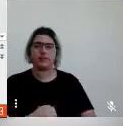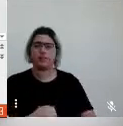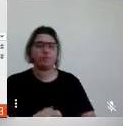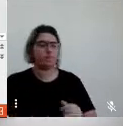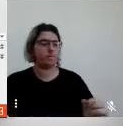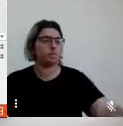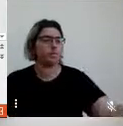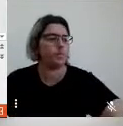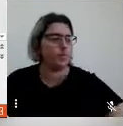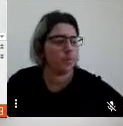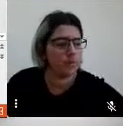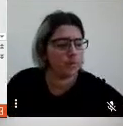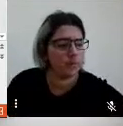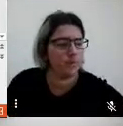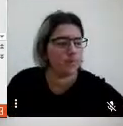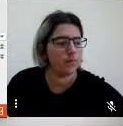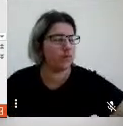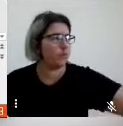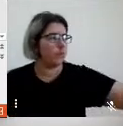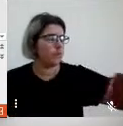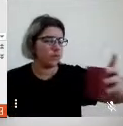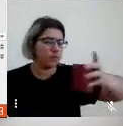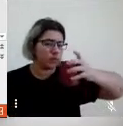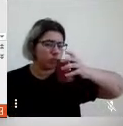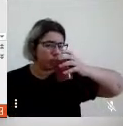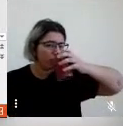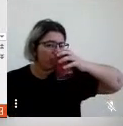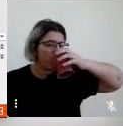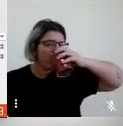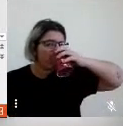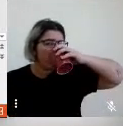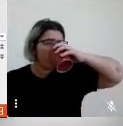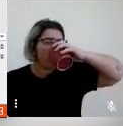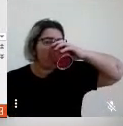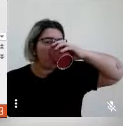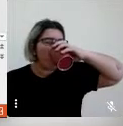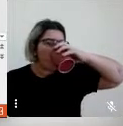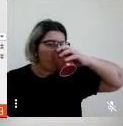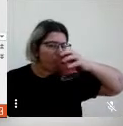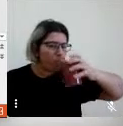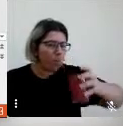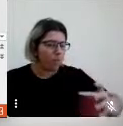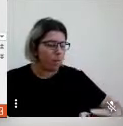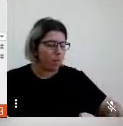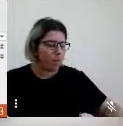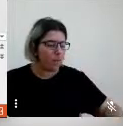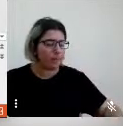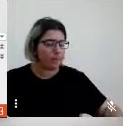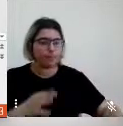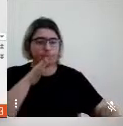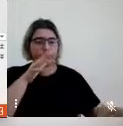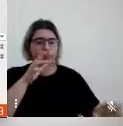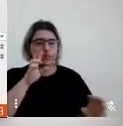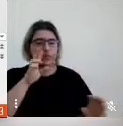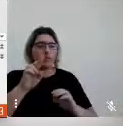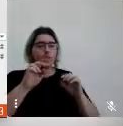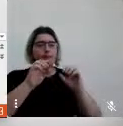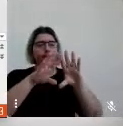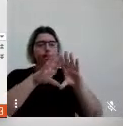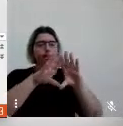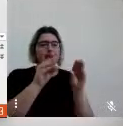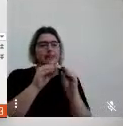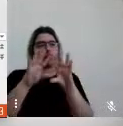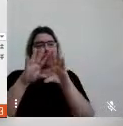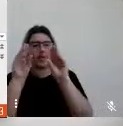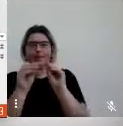En estos dos recuadros es un poquito el resumen de lo que os acabo de explicar, para que lo tengáis así, que también